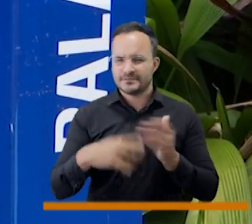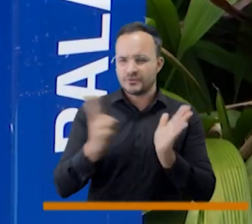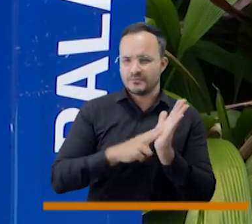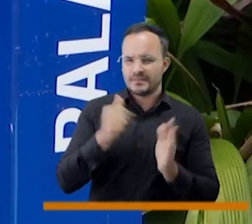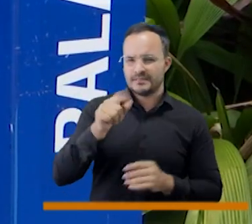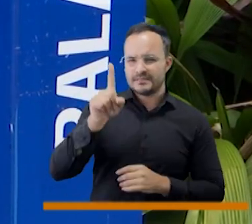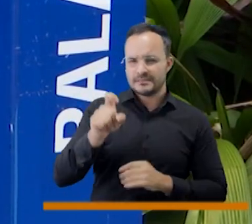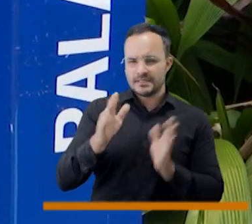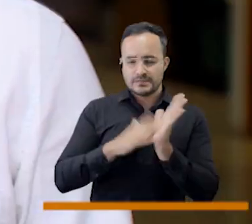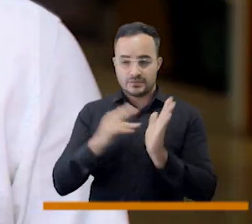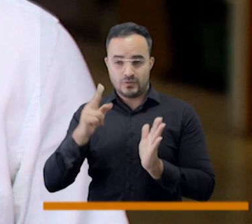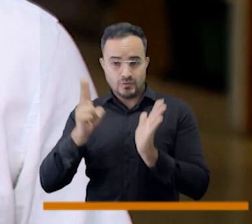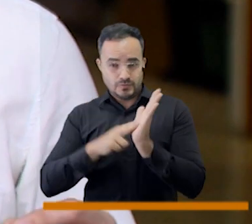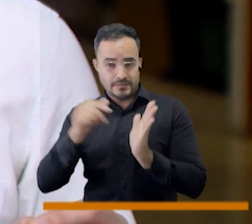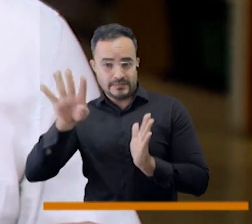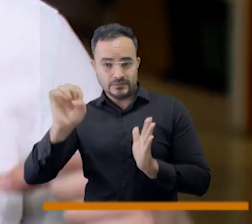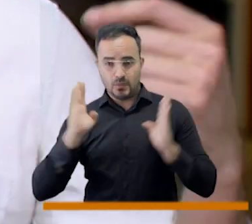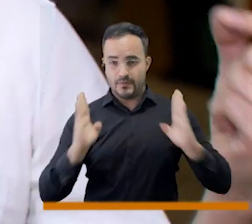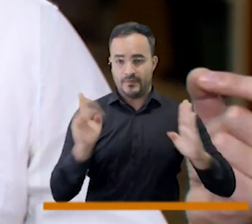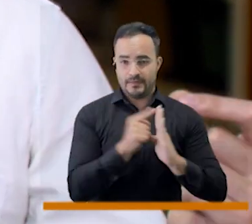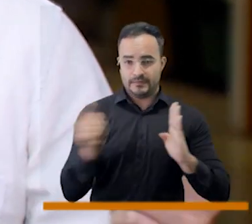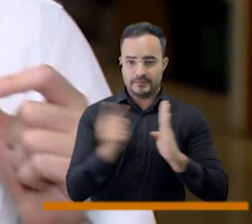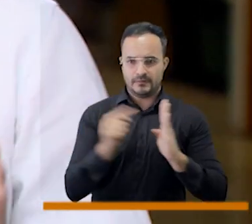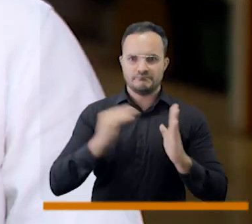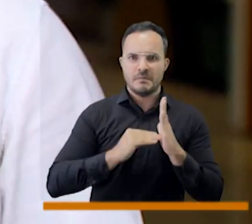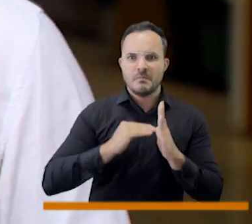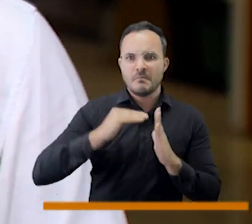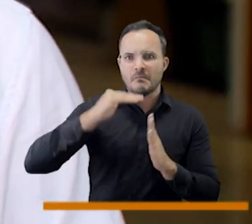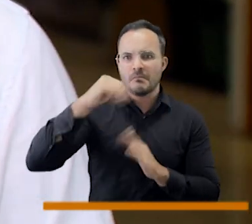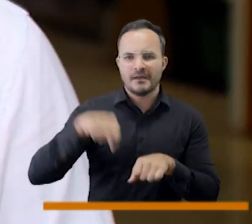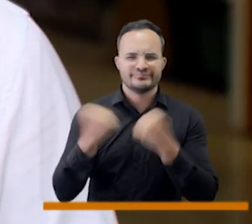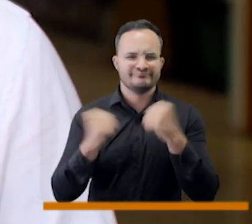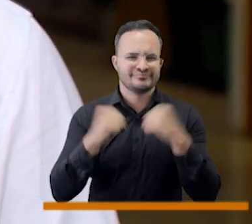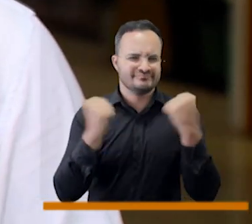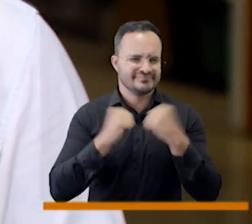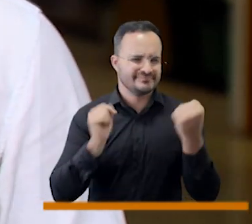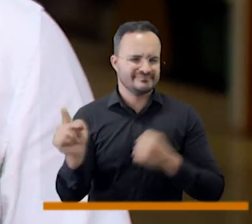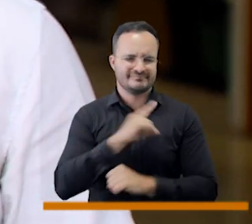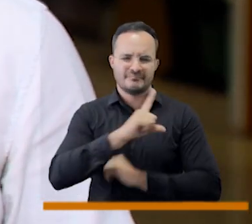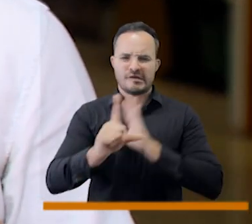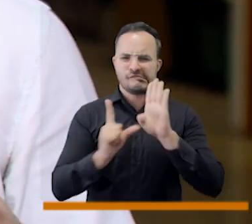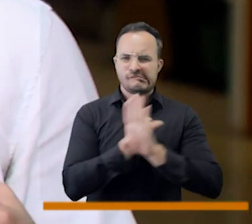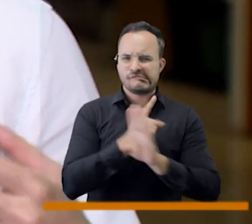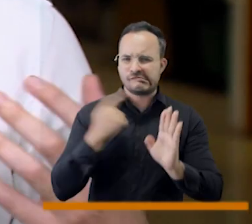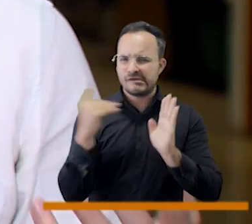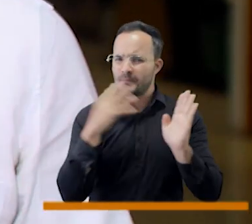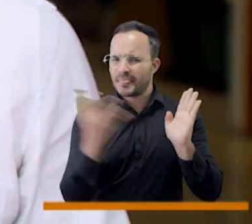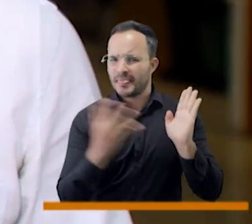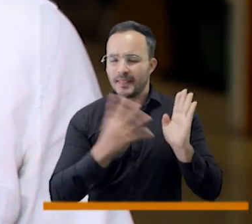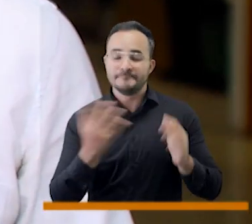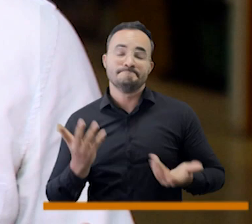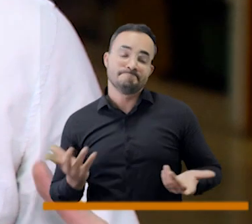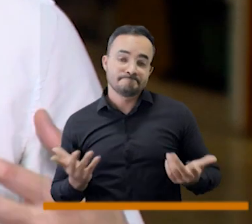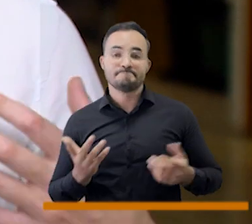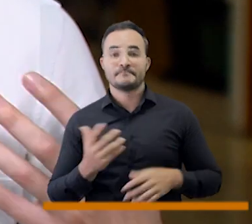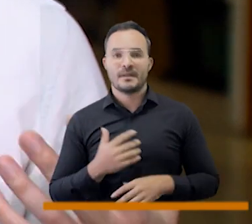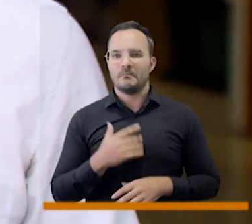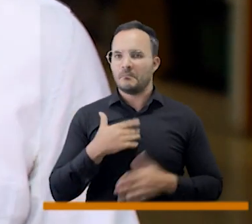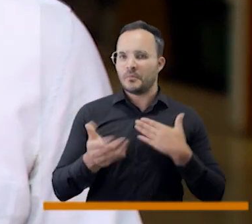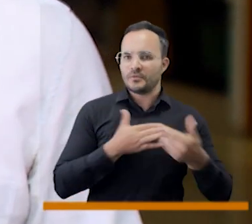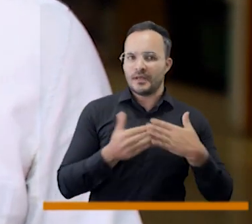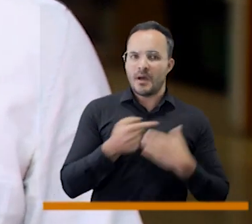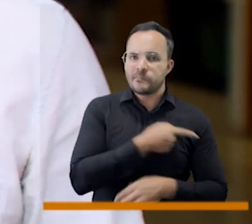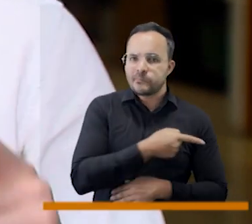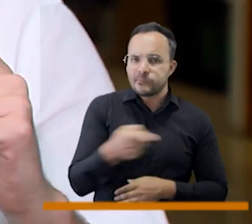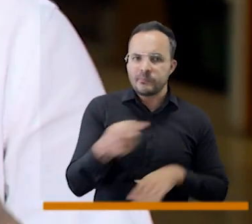entre el 2016 y el 2019 era mucho más alto que el que ha habido durante este periodo, pero las estaciones estaban disponibles, había